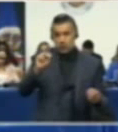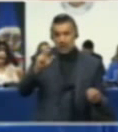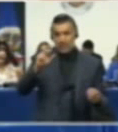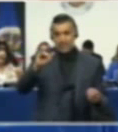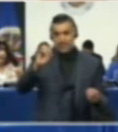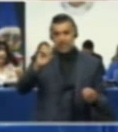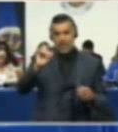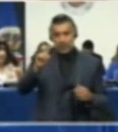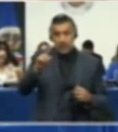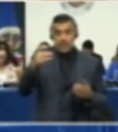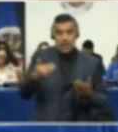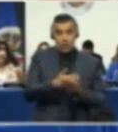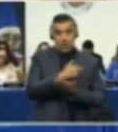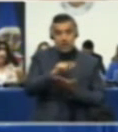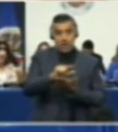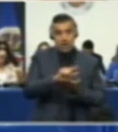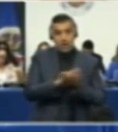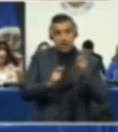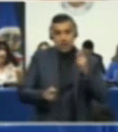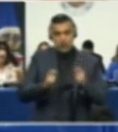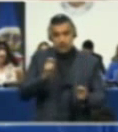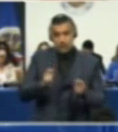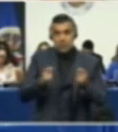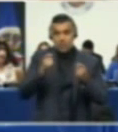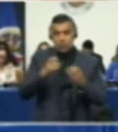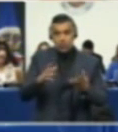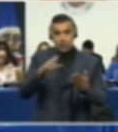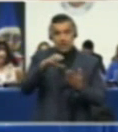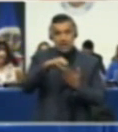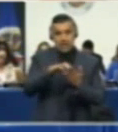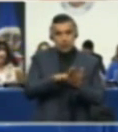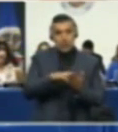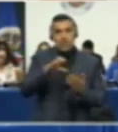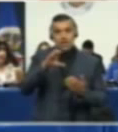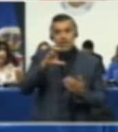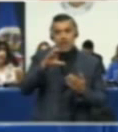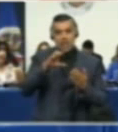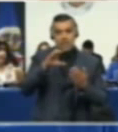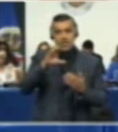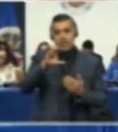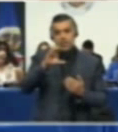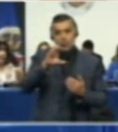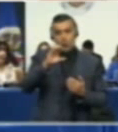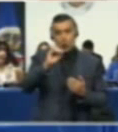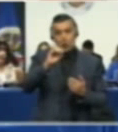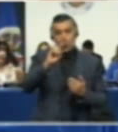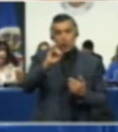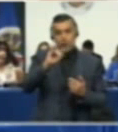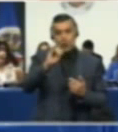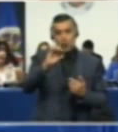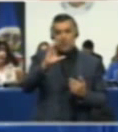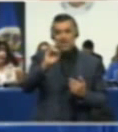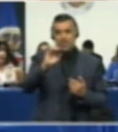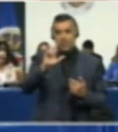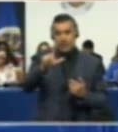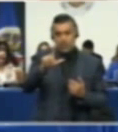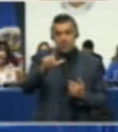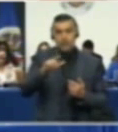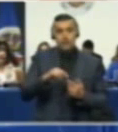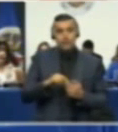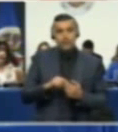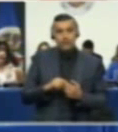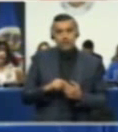artículos del Código Civil referidos a las incapacidades absolutas, a los impedimentos matrimoniales, al testamento